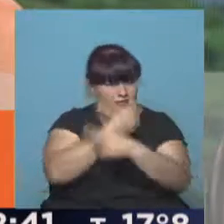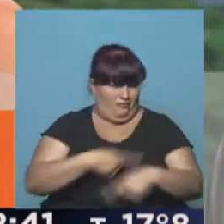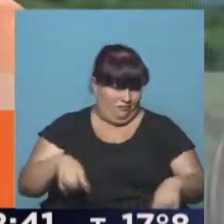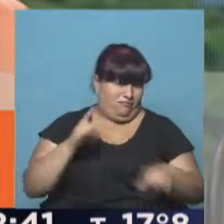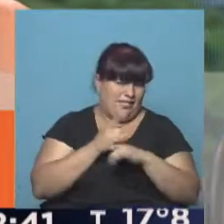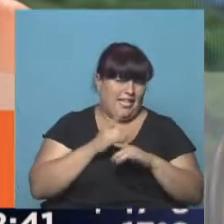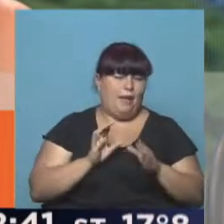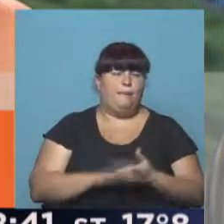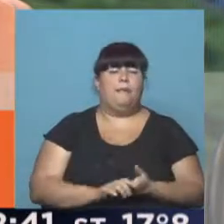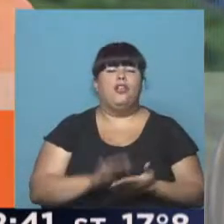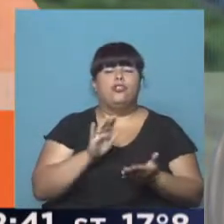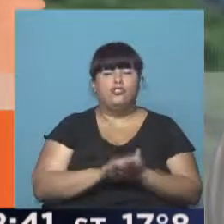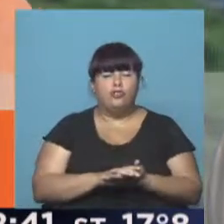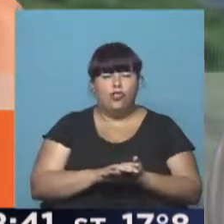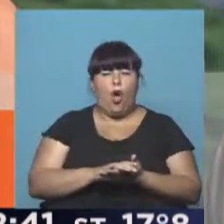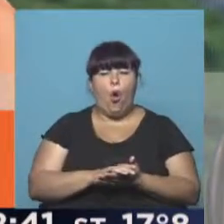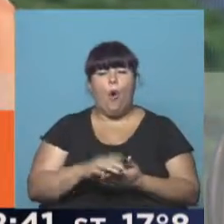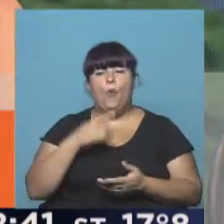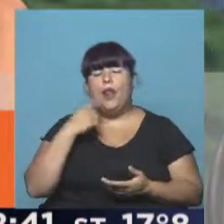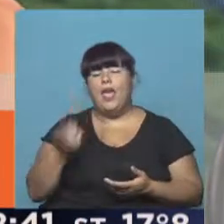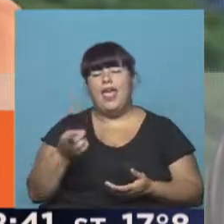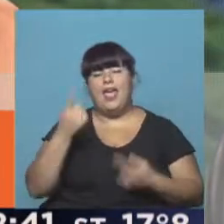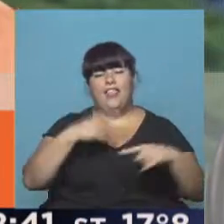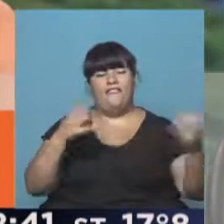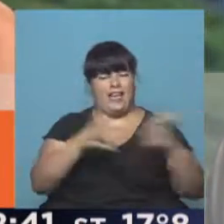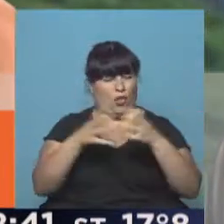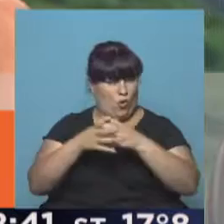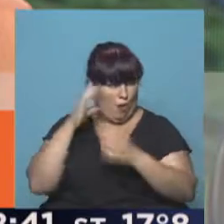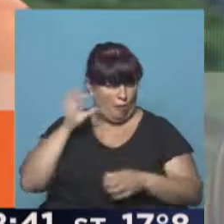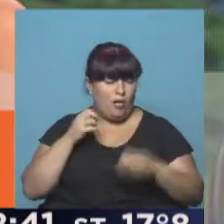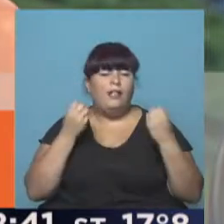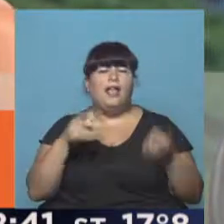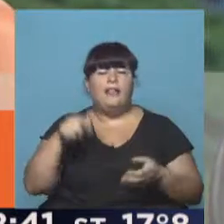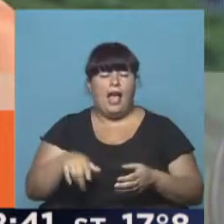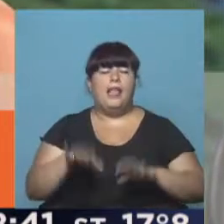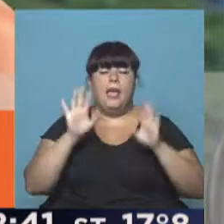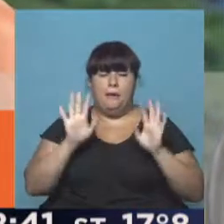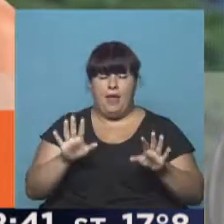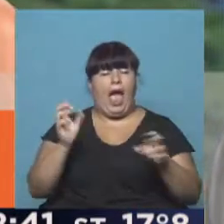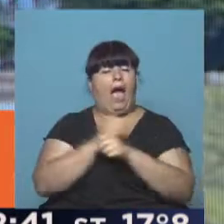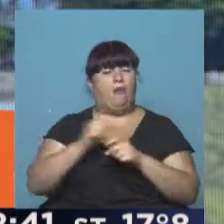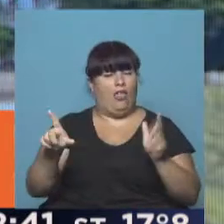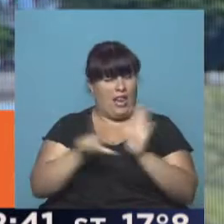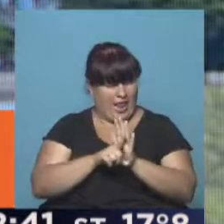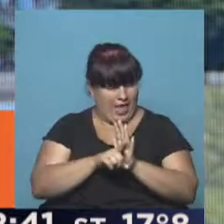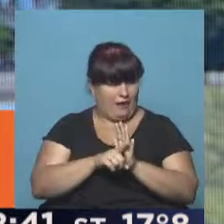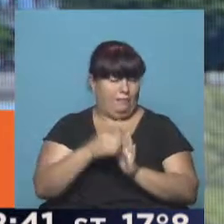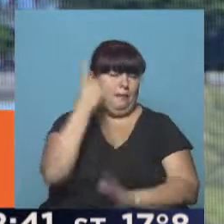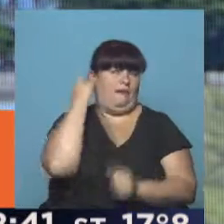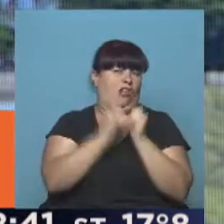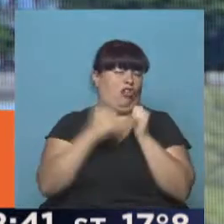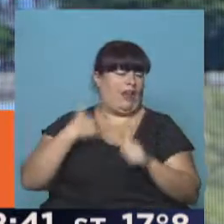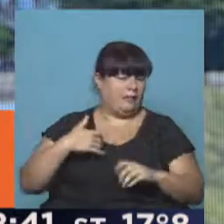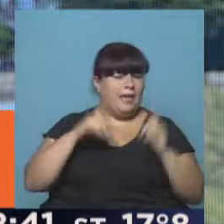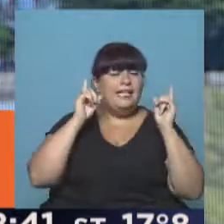siempre por supuesto en cuanto a la expresión de distintos grupos en que está ella esta vida se aprobó una ley que es histórica para la argentina